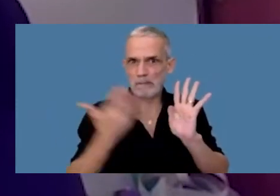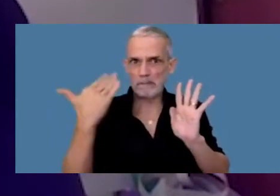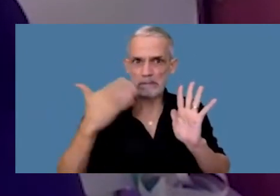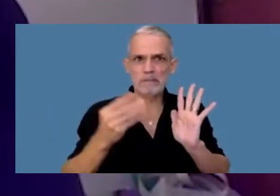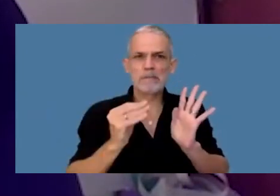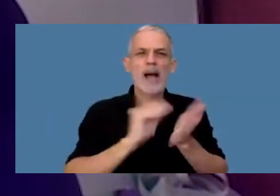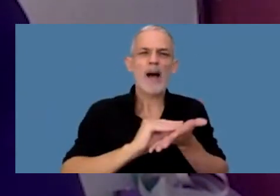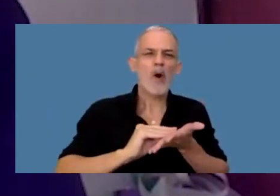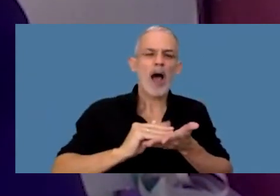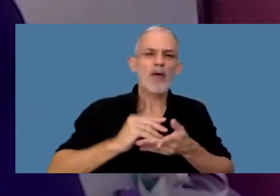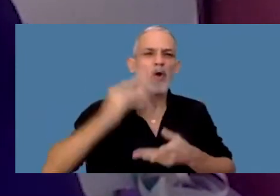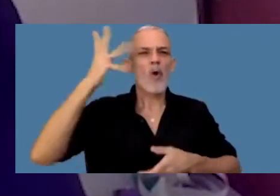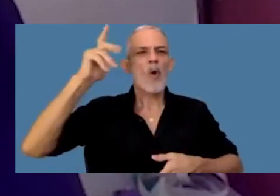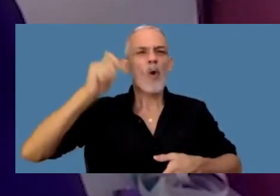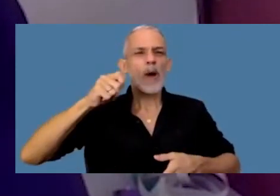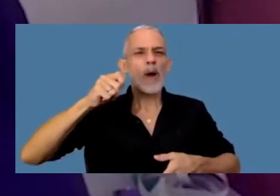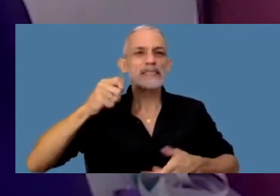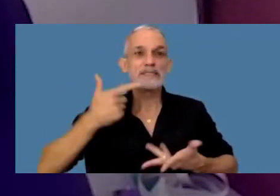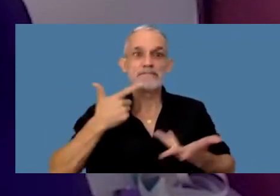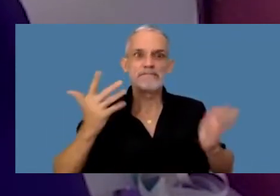generarse un procedimiento judicial